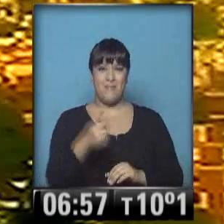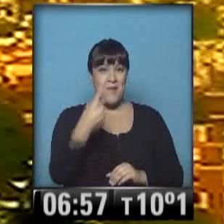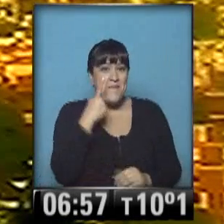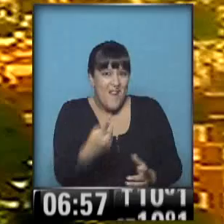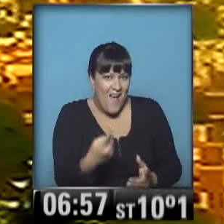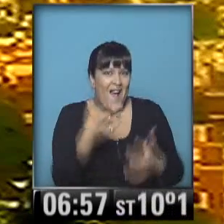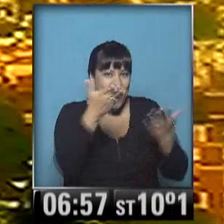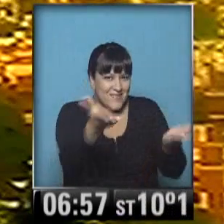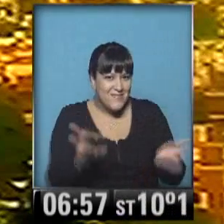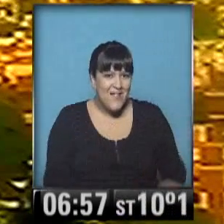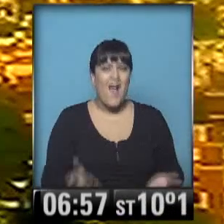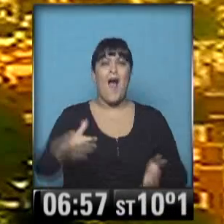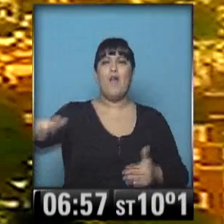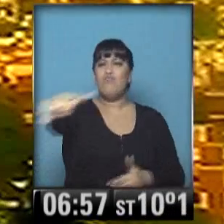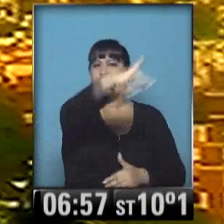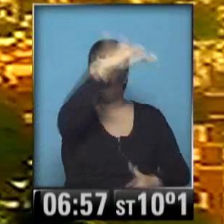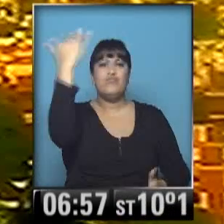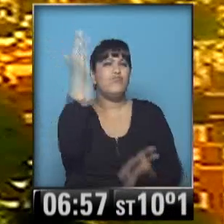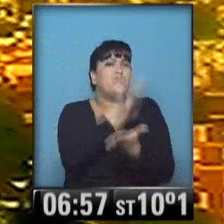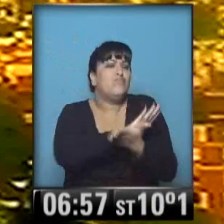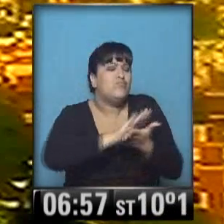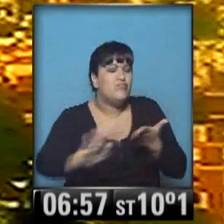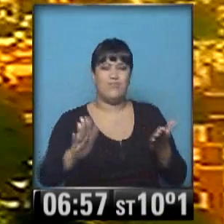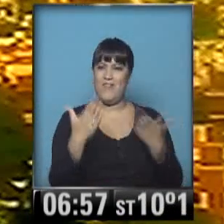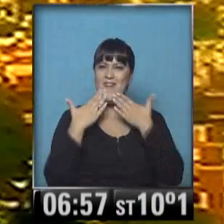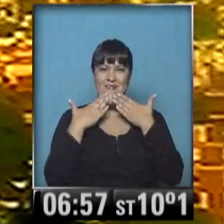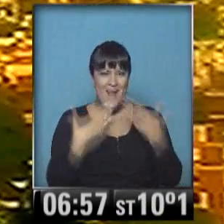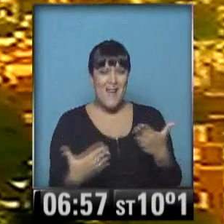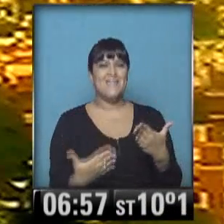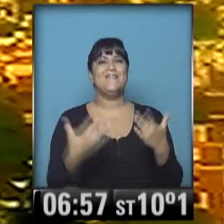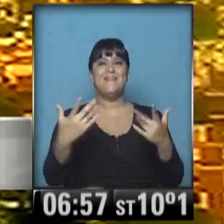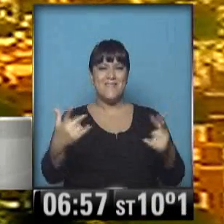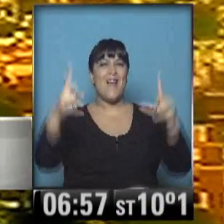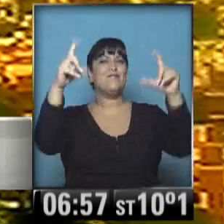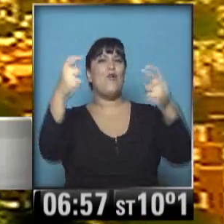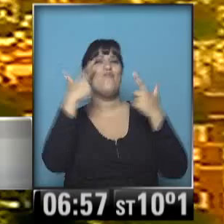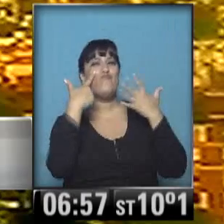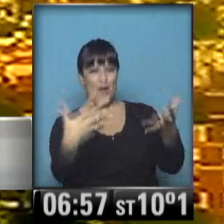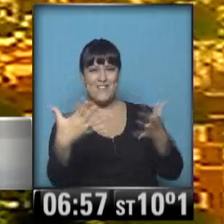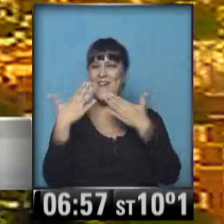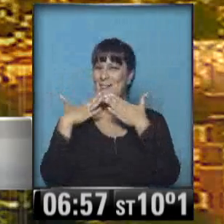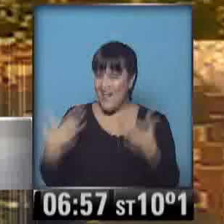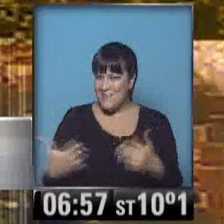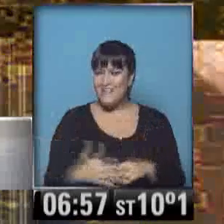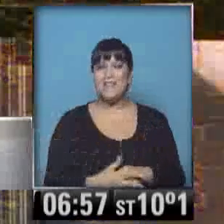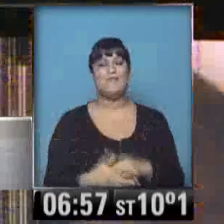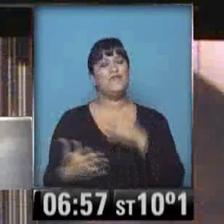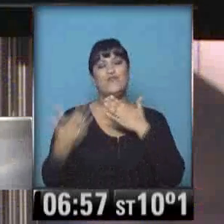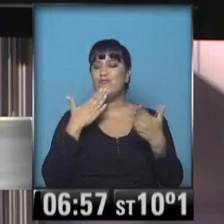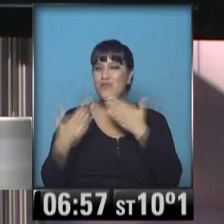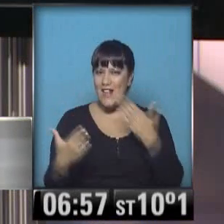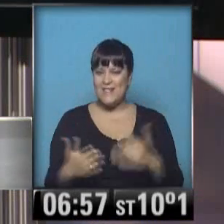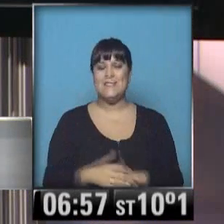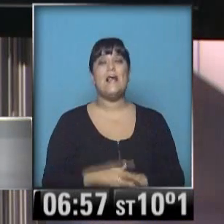está! ¡Qué atmósfera diáfana! Gracias, señor director, por mostrarla, por compartirlo. Muchísimas